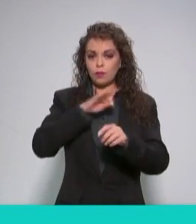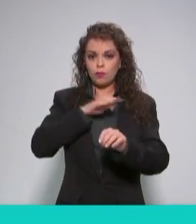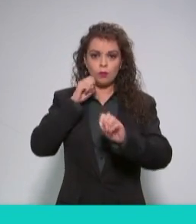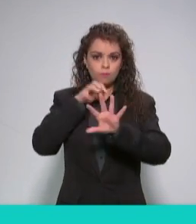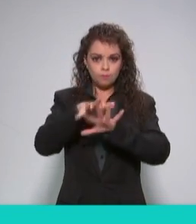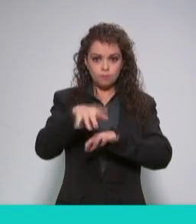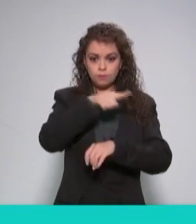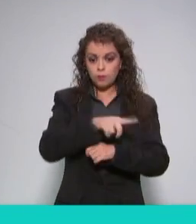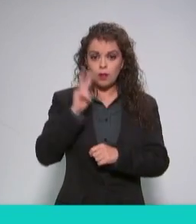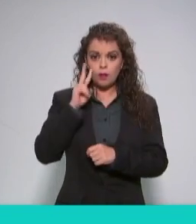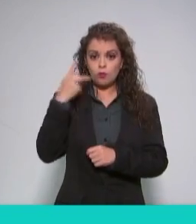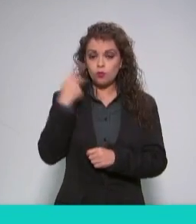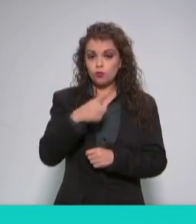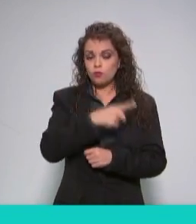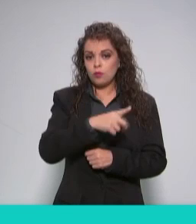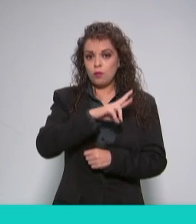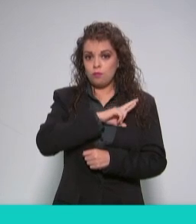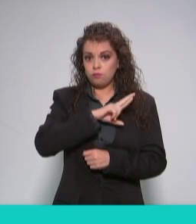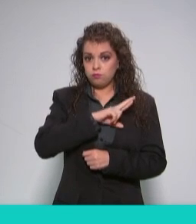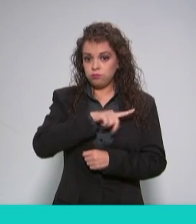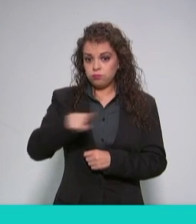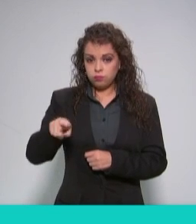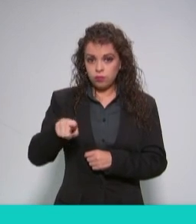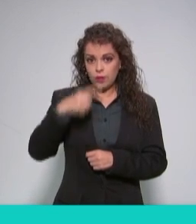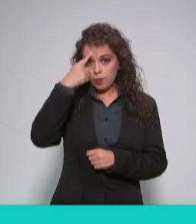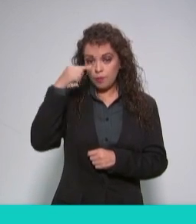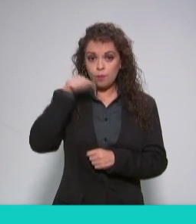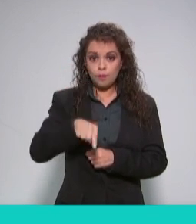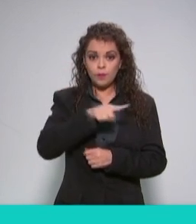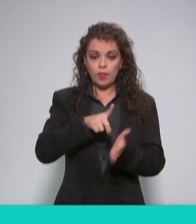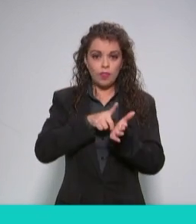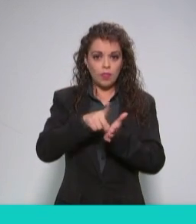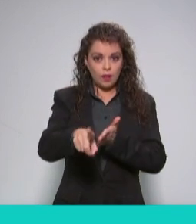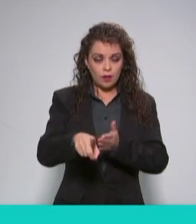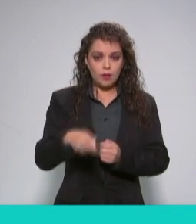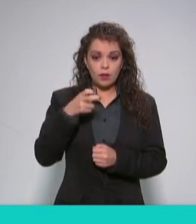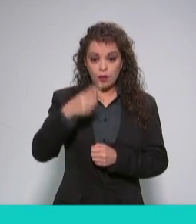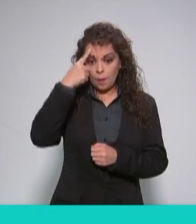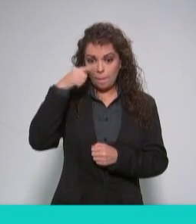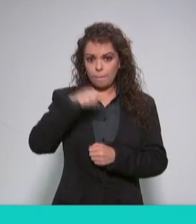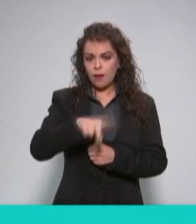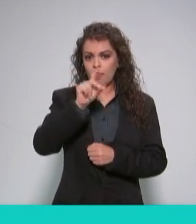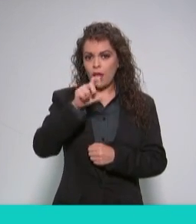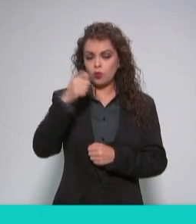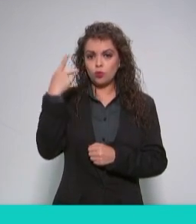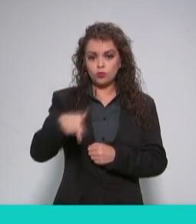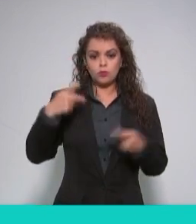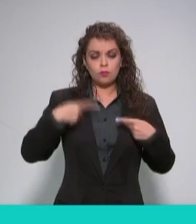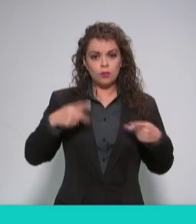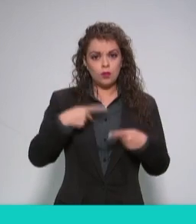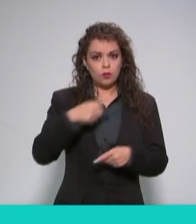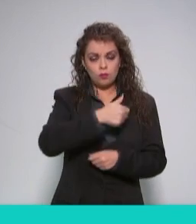manera fundada y motivada la improcedencia del ejercicio de los derechos ARCO, concretamente la oposición al tratamiento de sus datos personales,